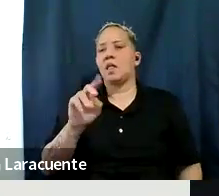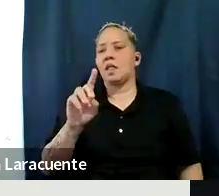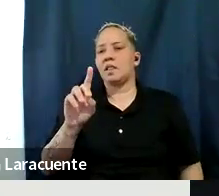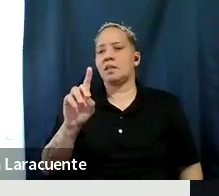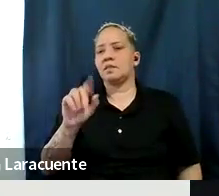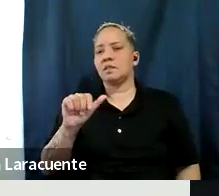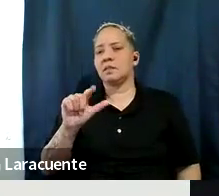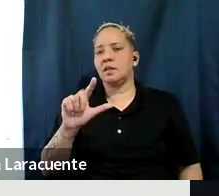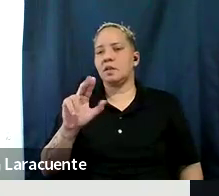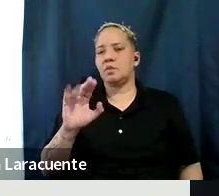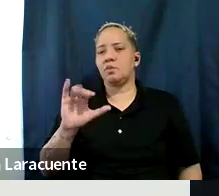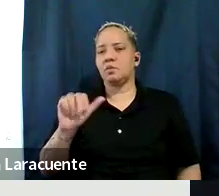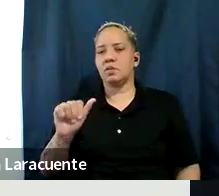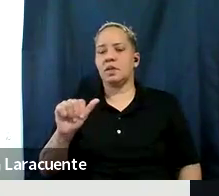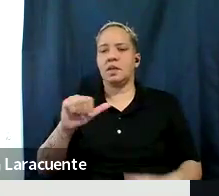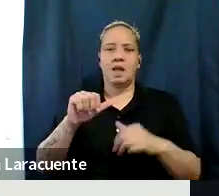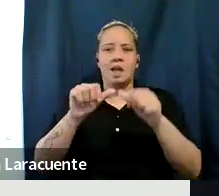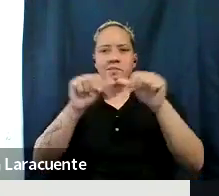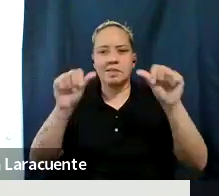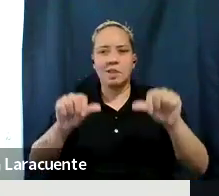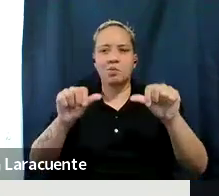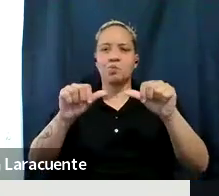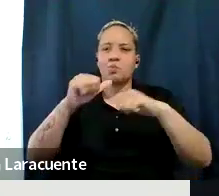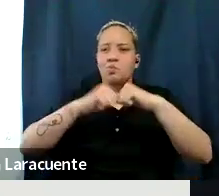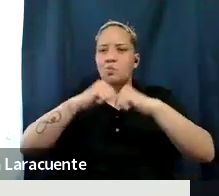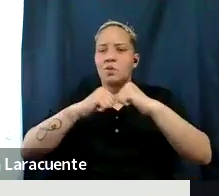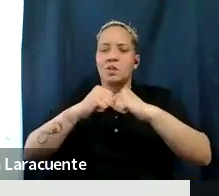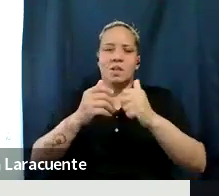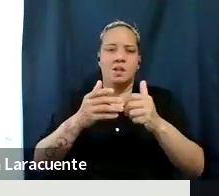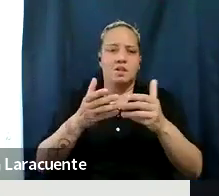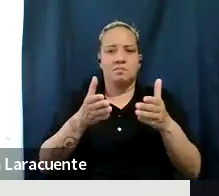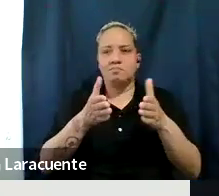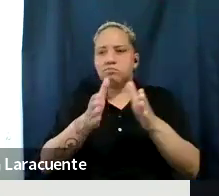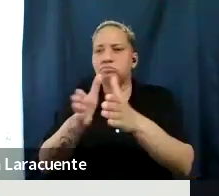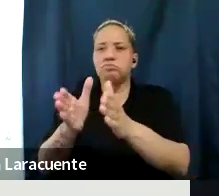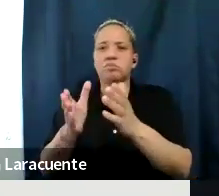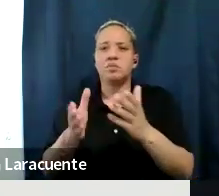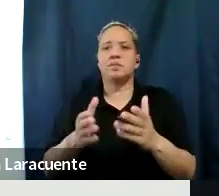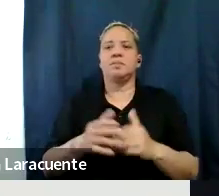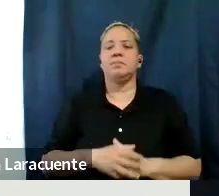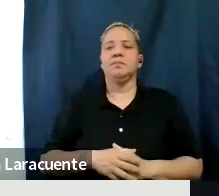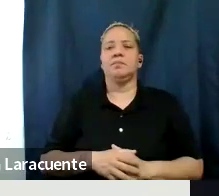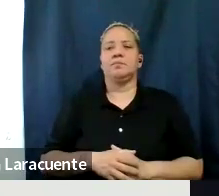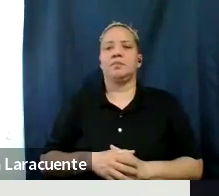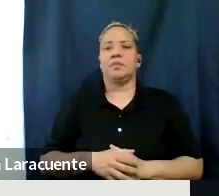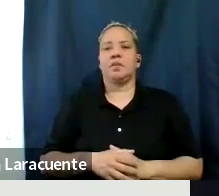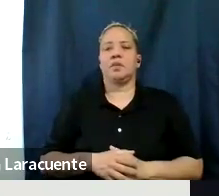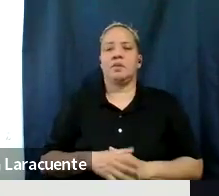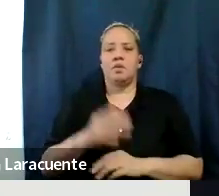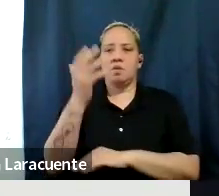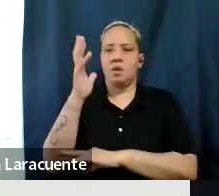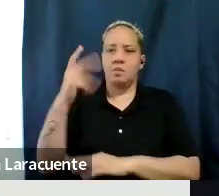recuerdan en la arquitectura de las casas, en el organizado de las calles, en los naranjos, en la placita,